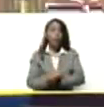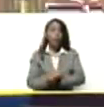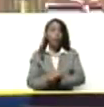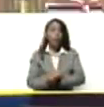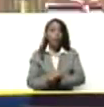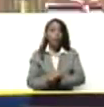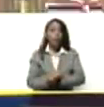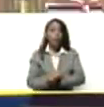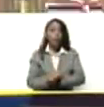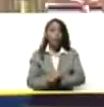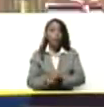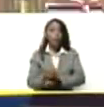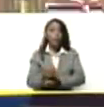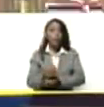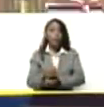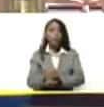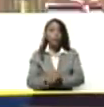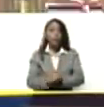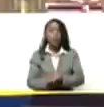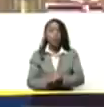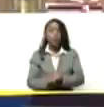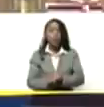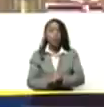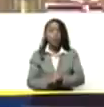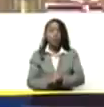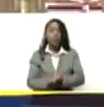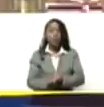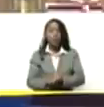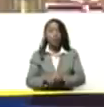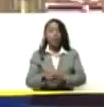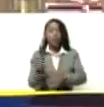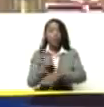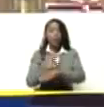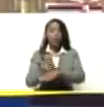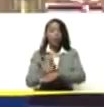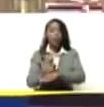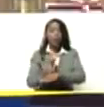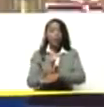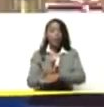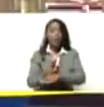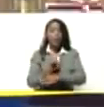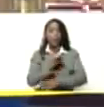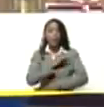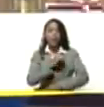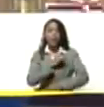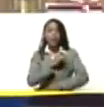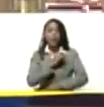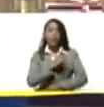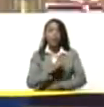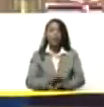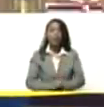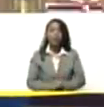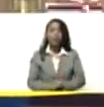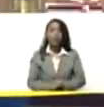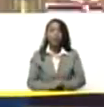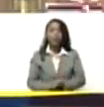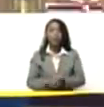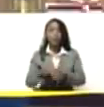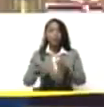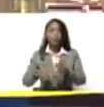del año 2021 en relación con el año 2019 2018 y la familia venezolana sin lugar a dudas